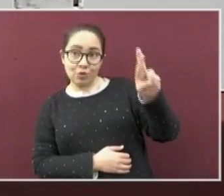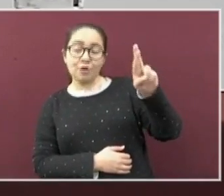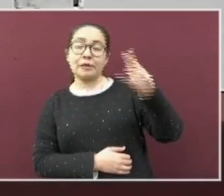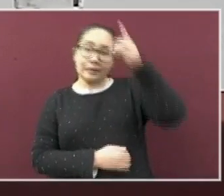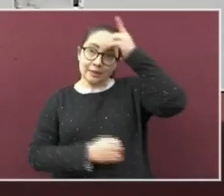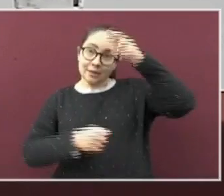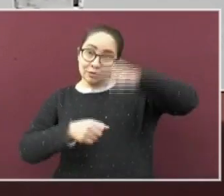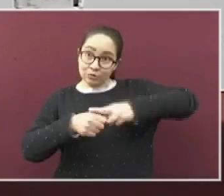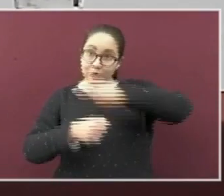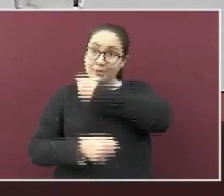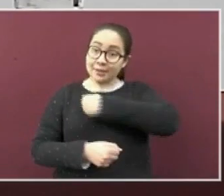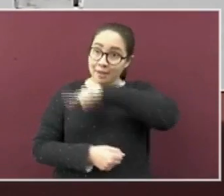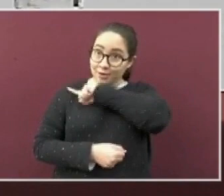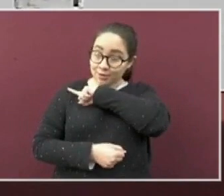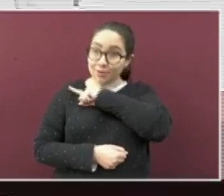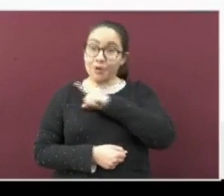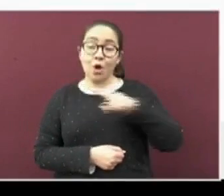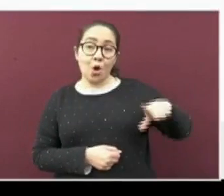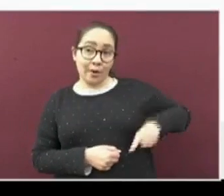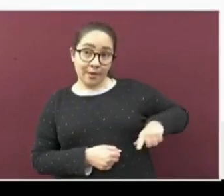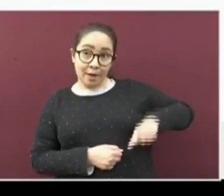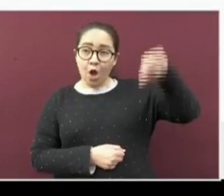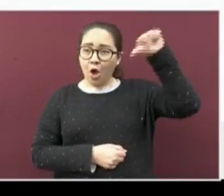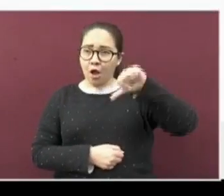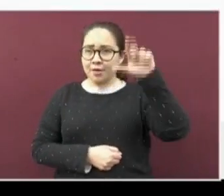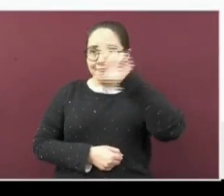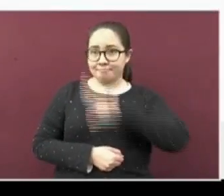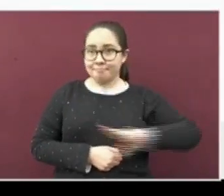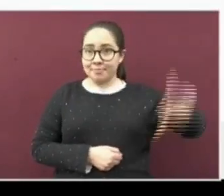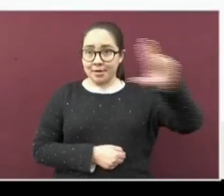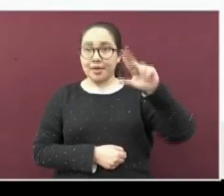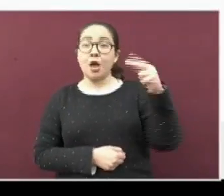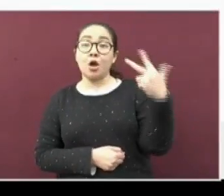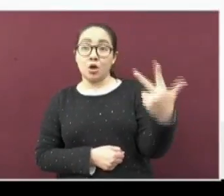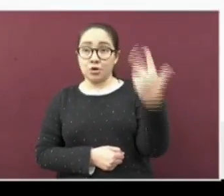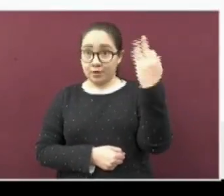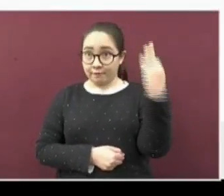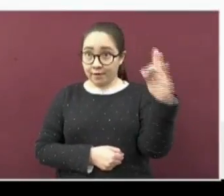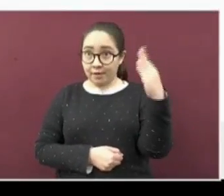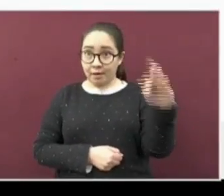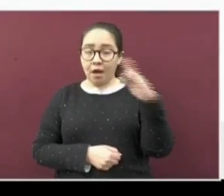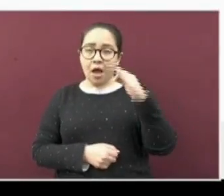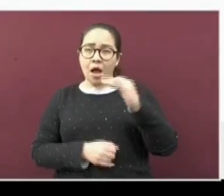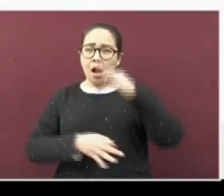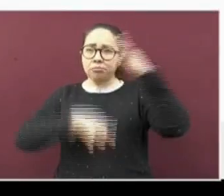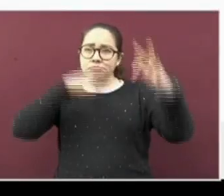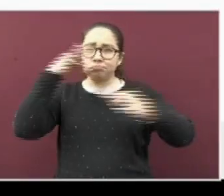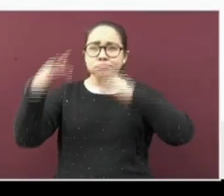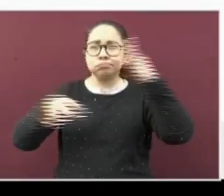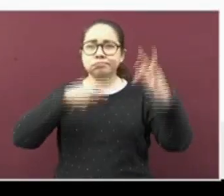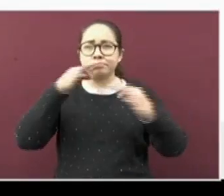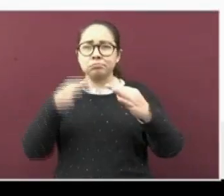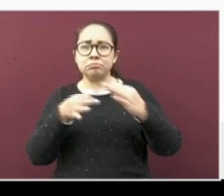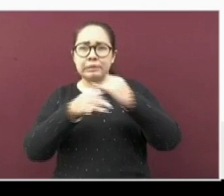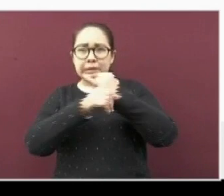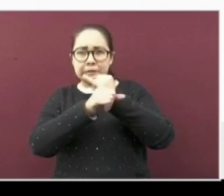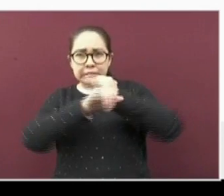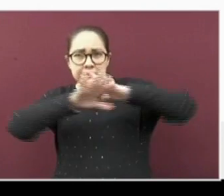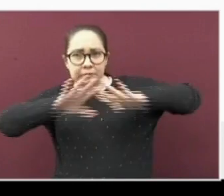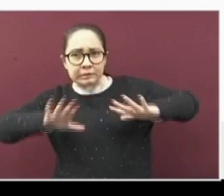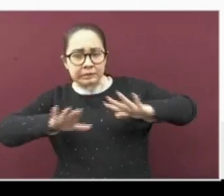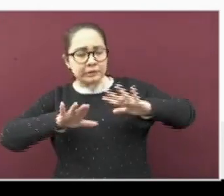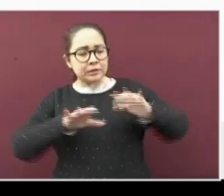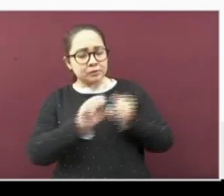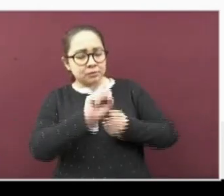salud pública. El día de hoy, martes 8 de febrero, presentaremos el informe número 610